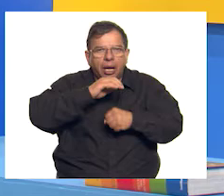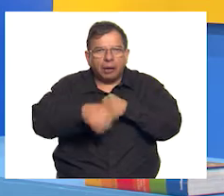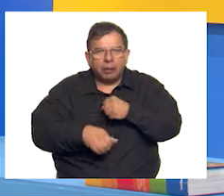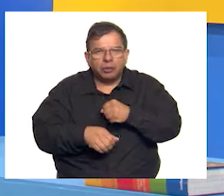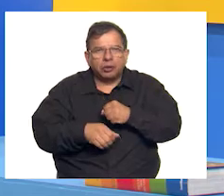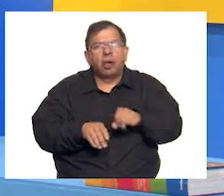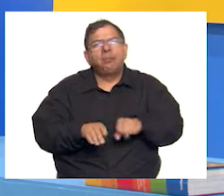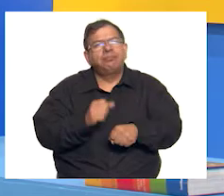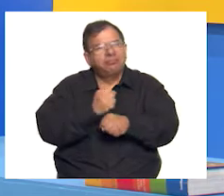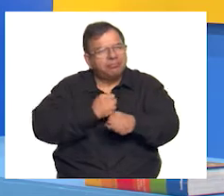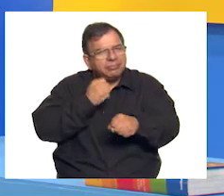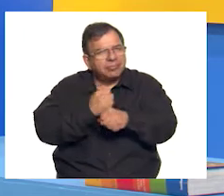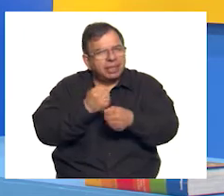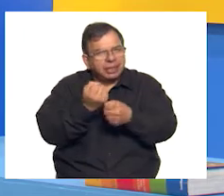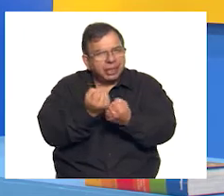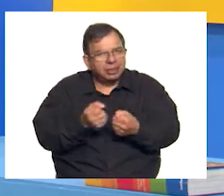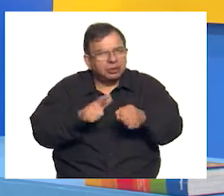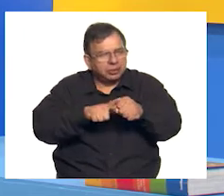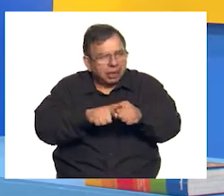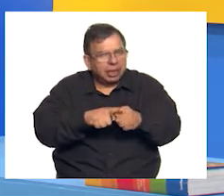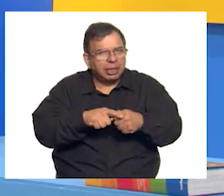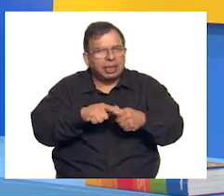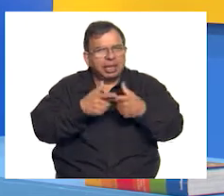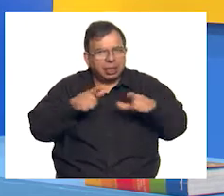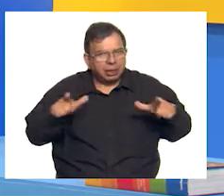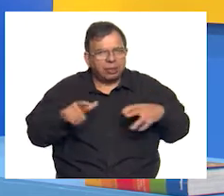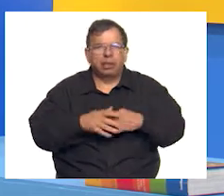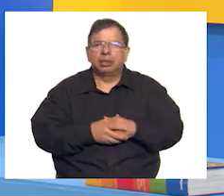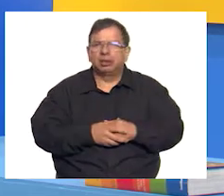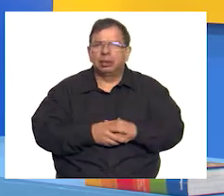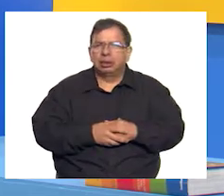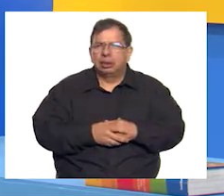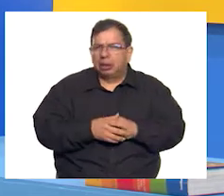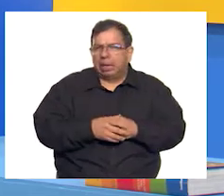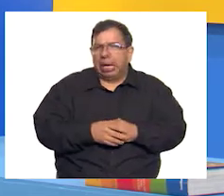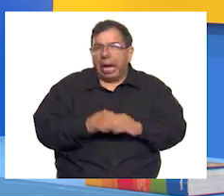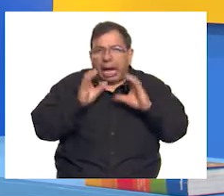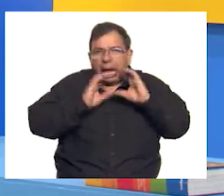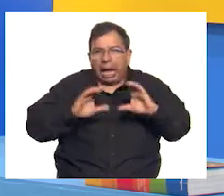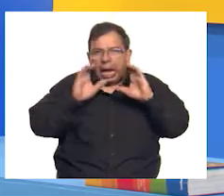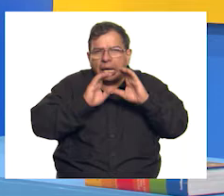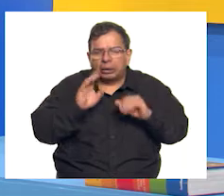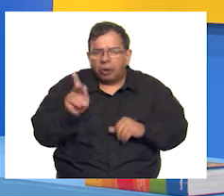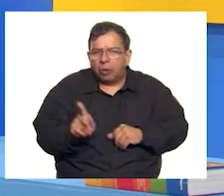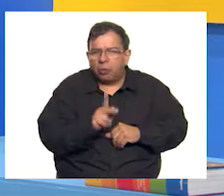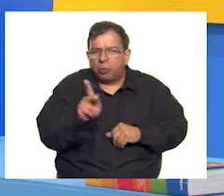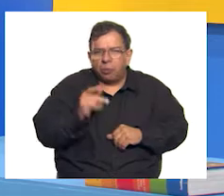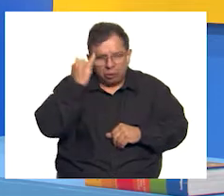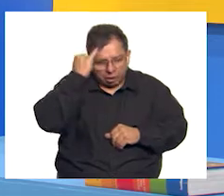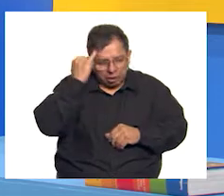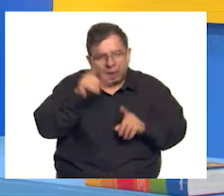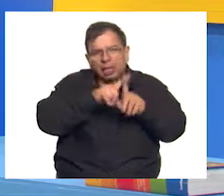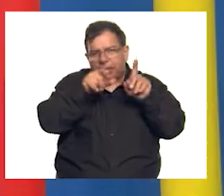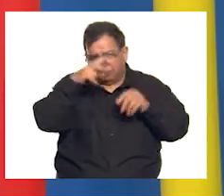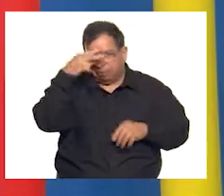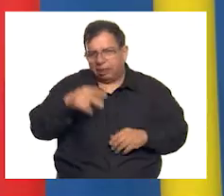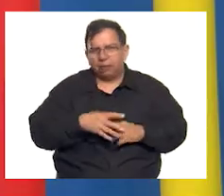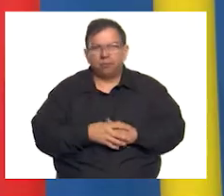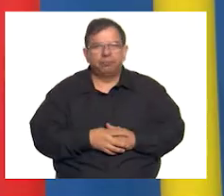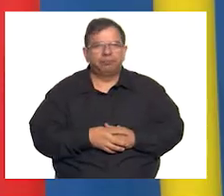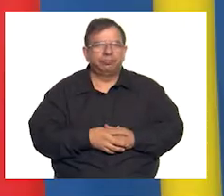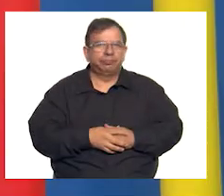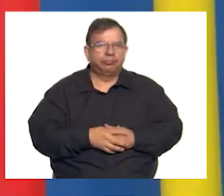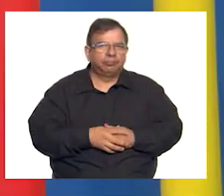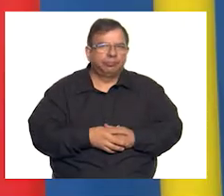práctica social del lenguaje 11, conocer una canción de los pueblos originarios de México. A mí, por un